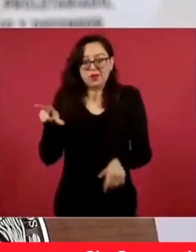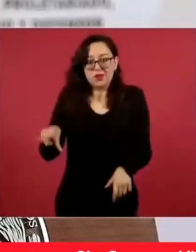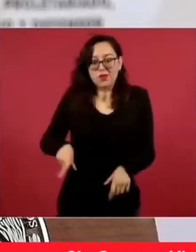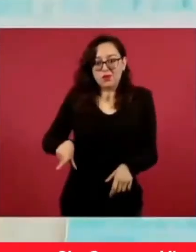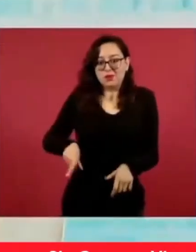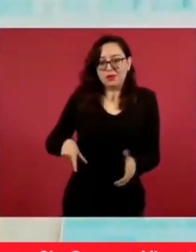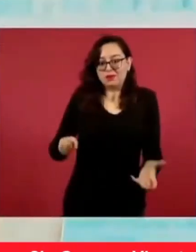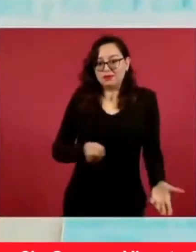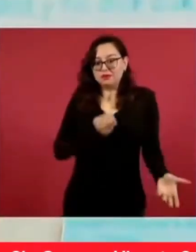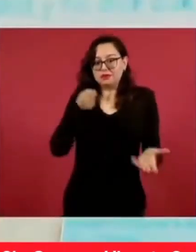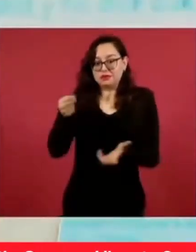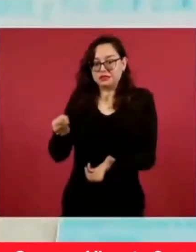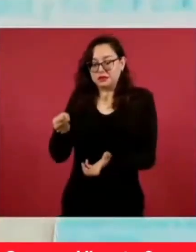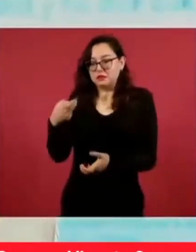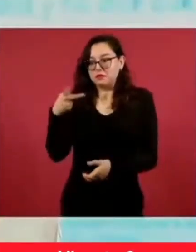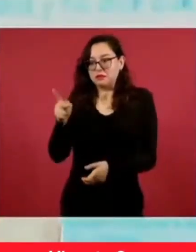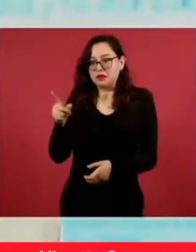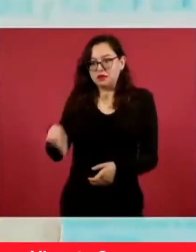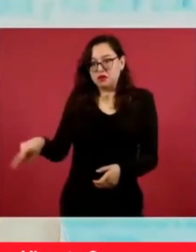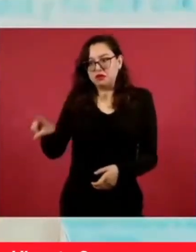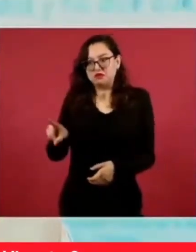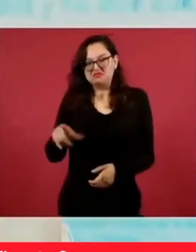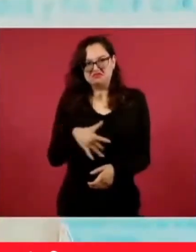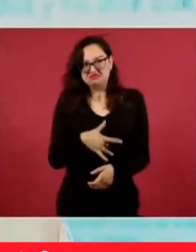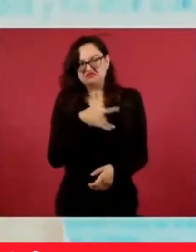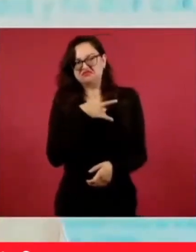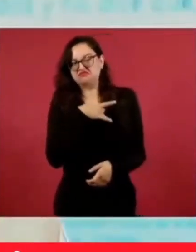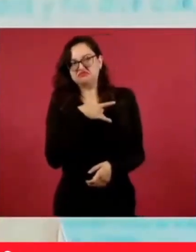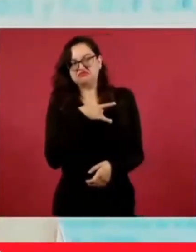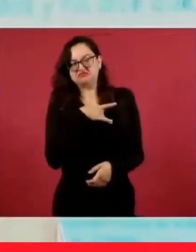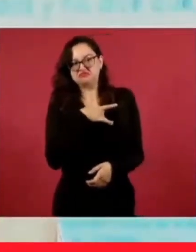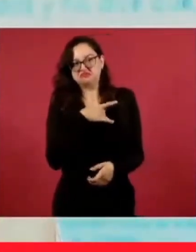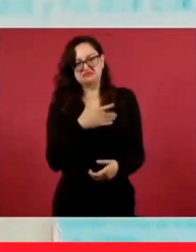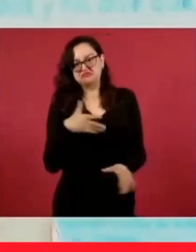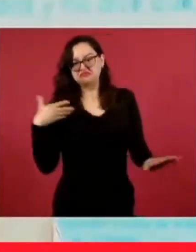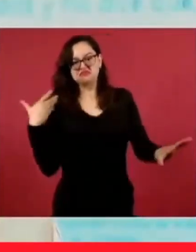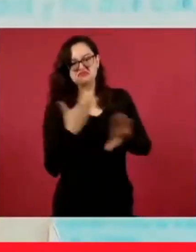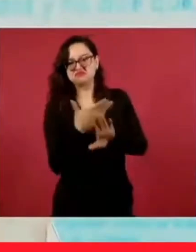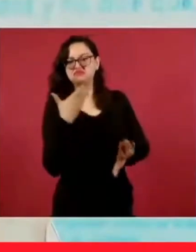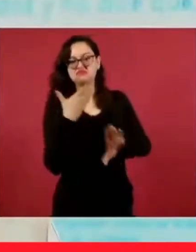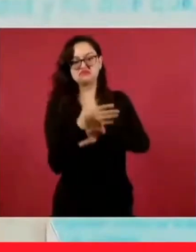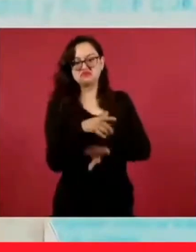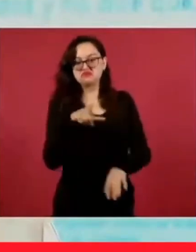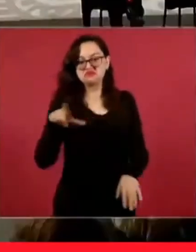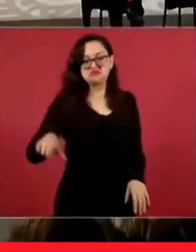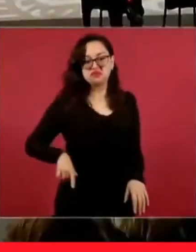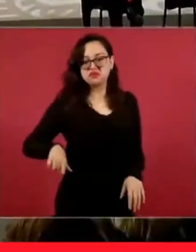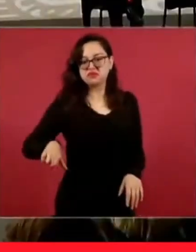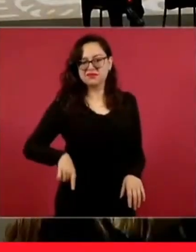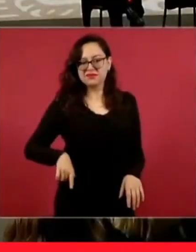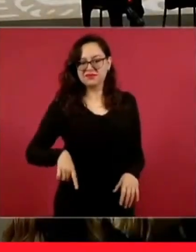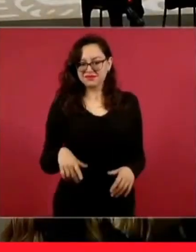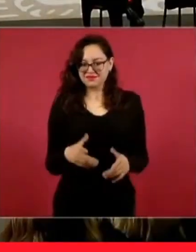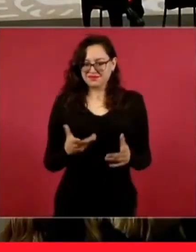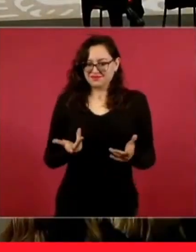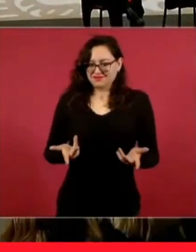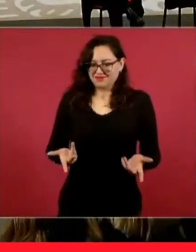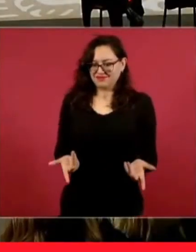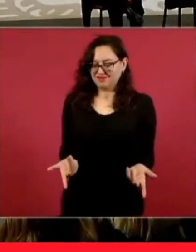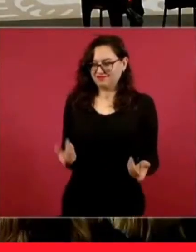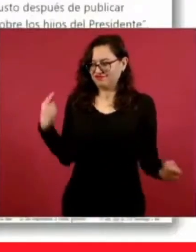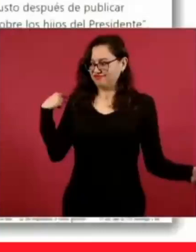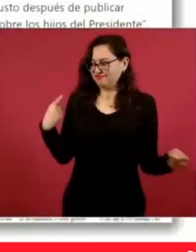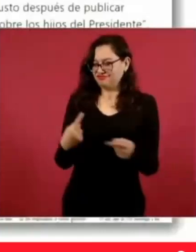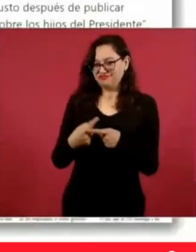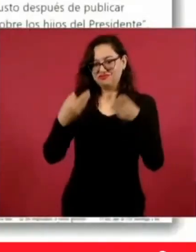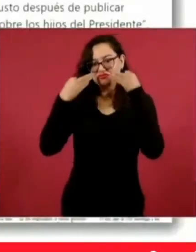una narrativa golpista en contra del gobierno del presidente Andrés Manuel López Obrador. Eso es innegable,